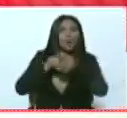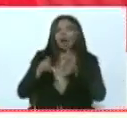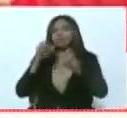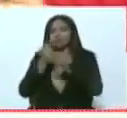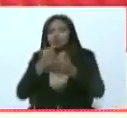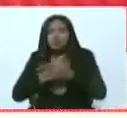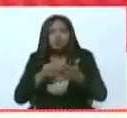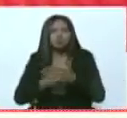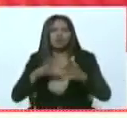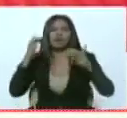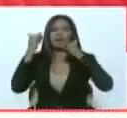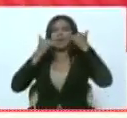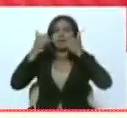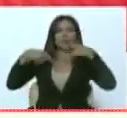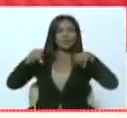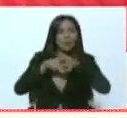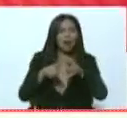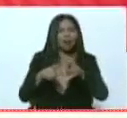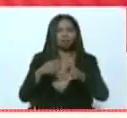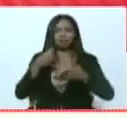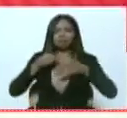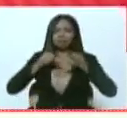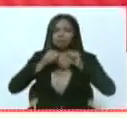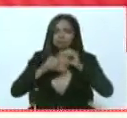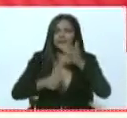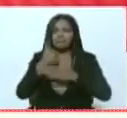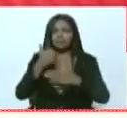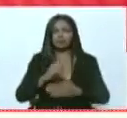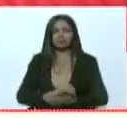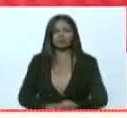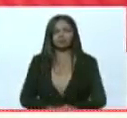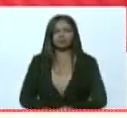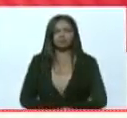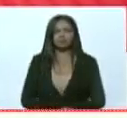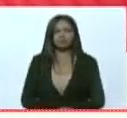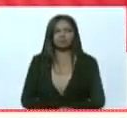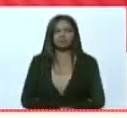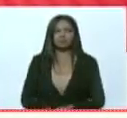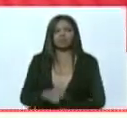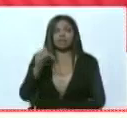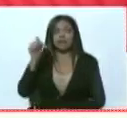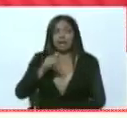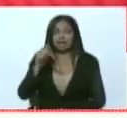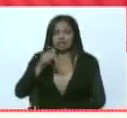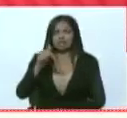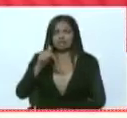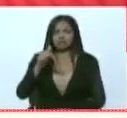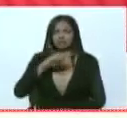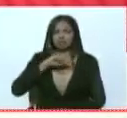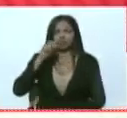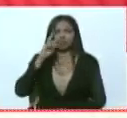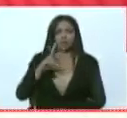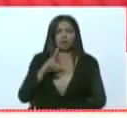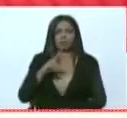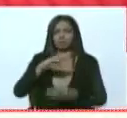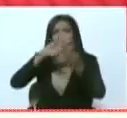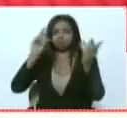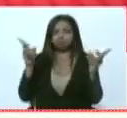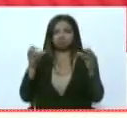luchas, sus celebraciones, permanentemente. Aquí yo veo que se